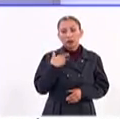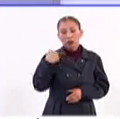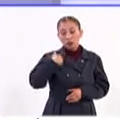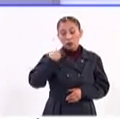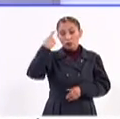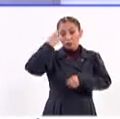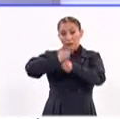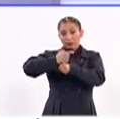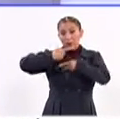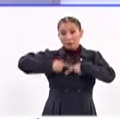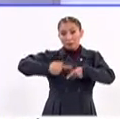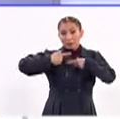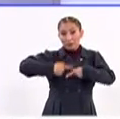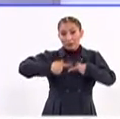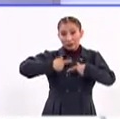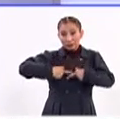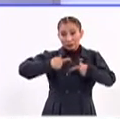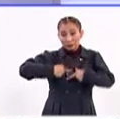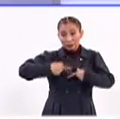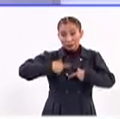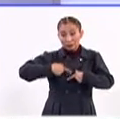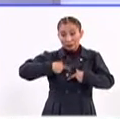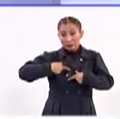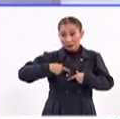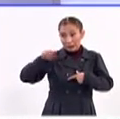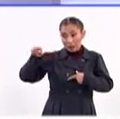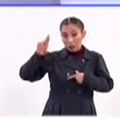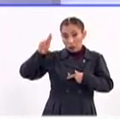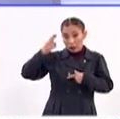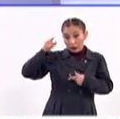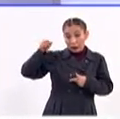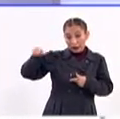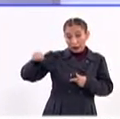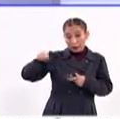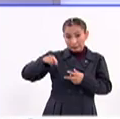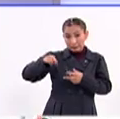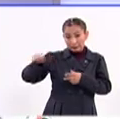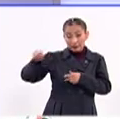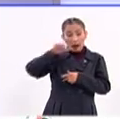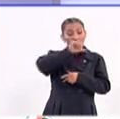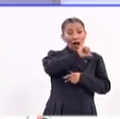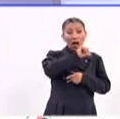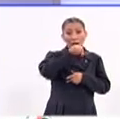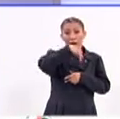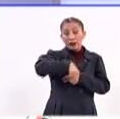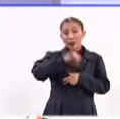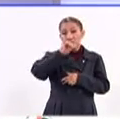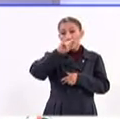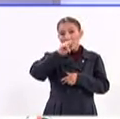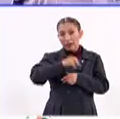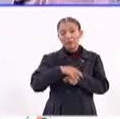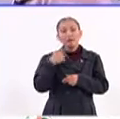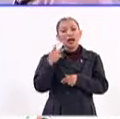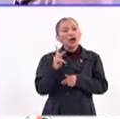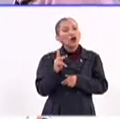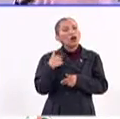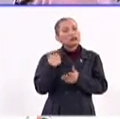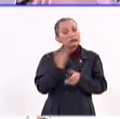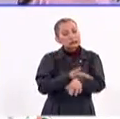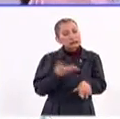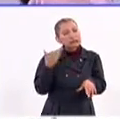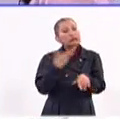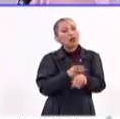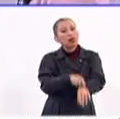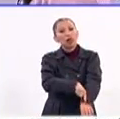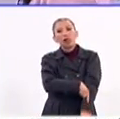la primera persona de la universidad de origen al Politécnico. Ah, muy bien. Pero entonces sí fue un